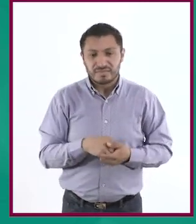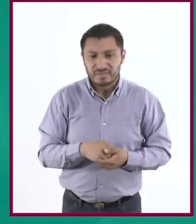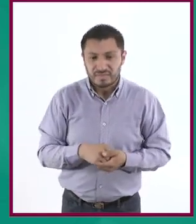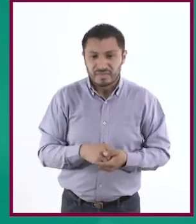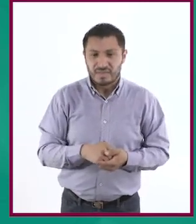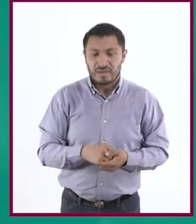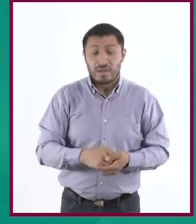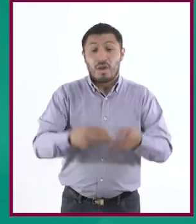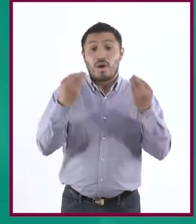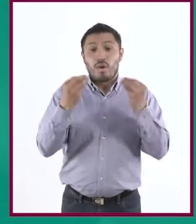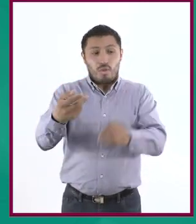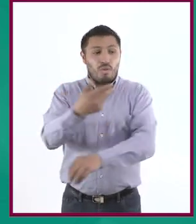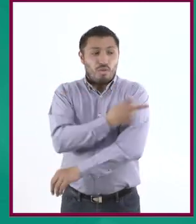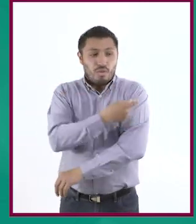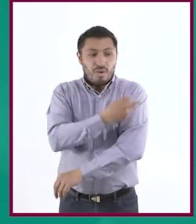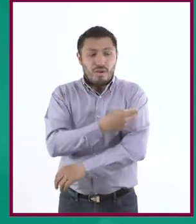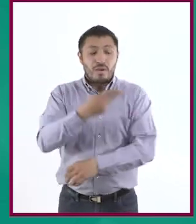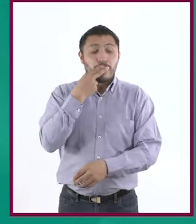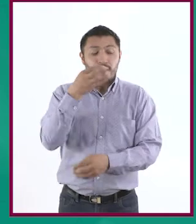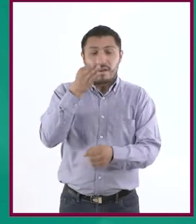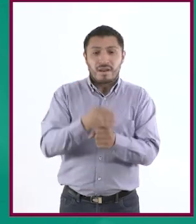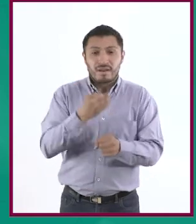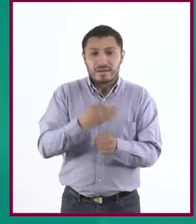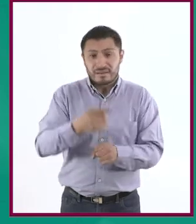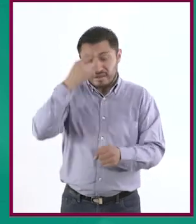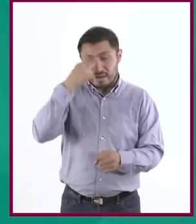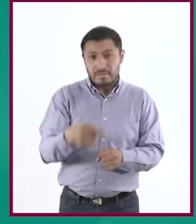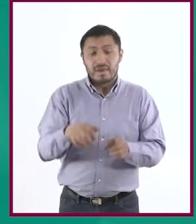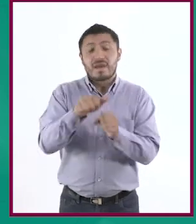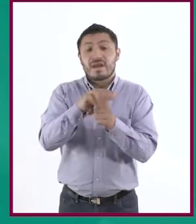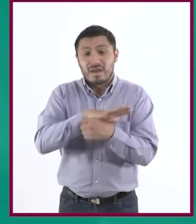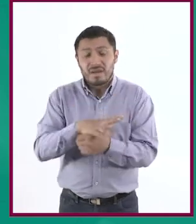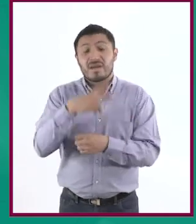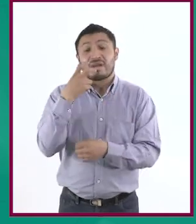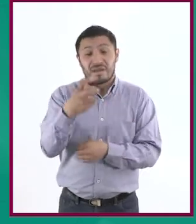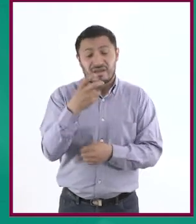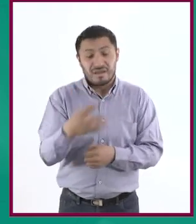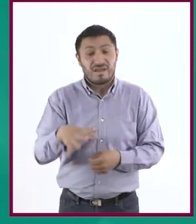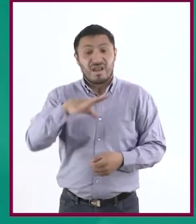varias de las vacunas que se están usando ahorita para COVID